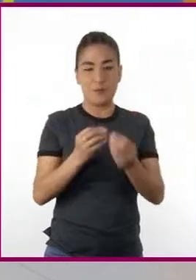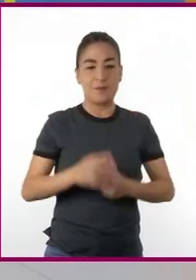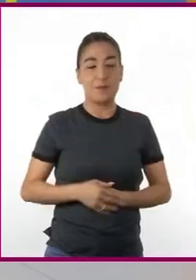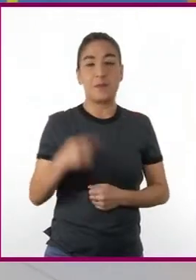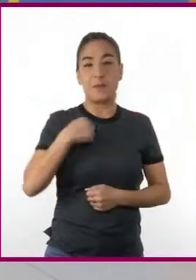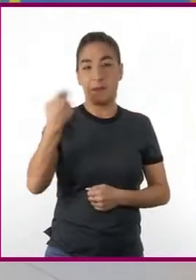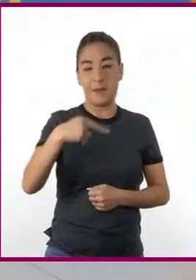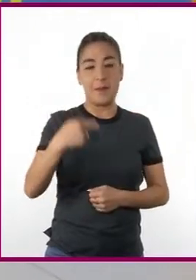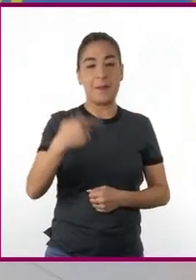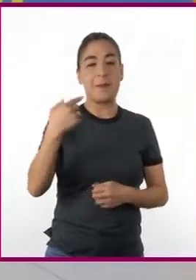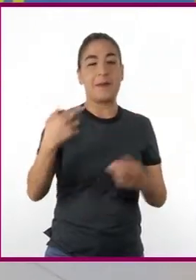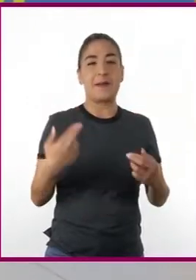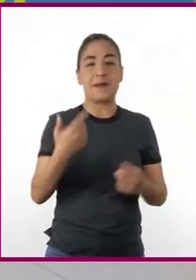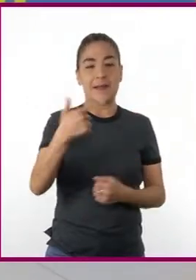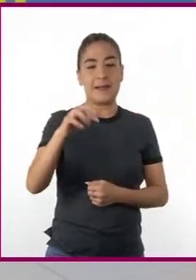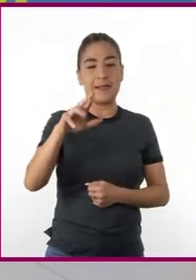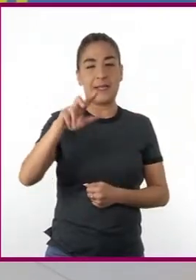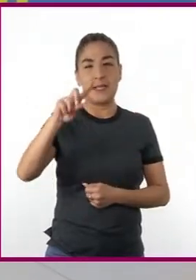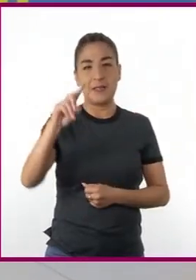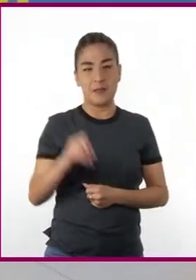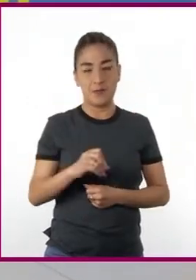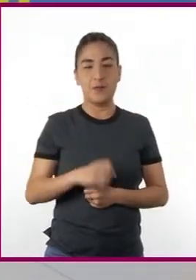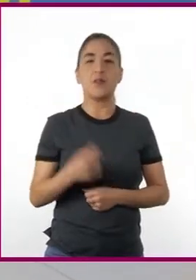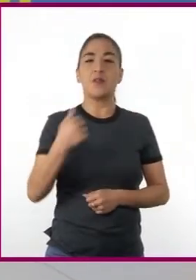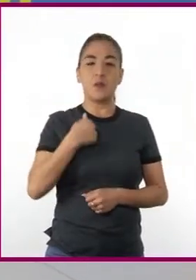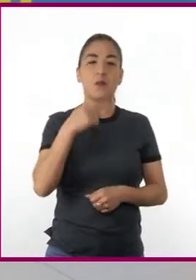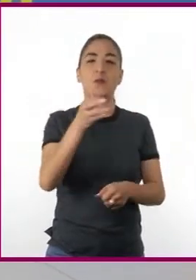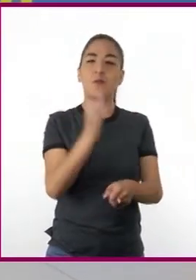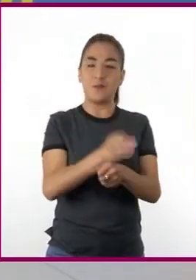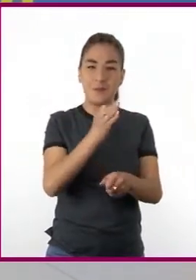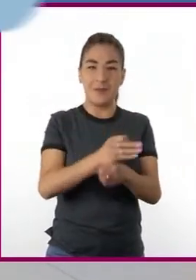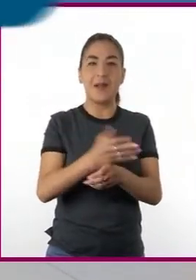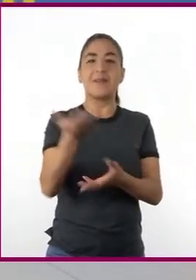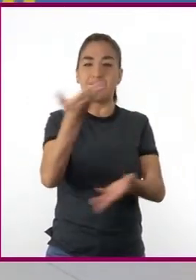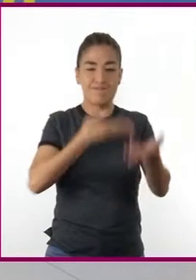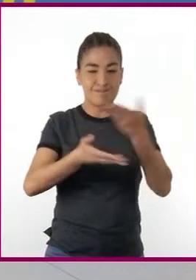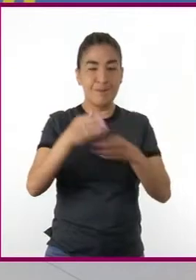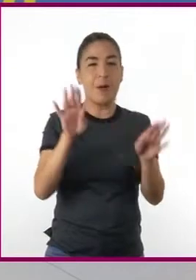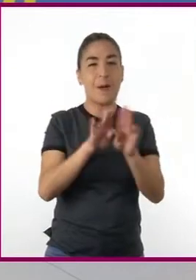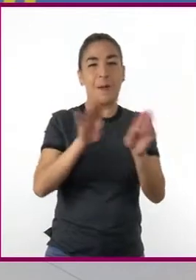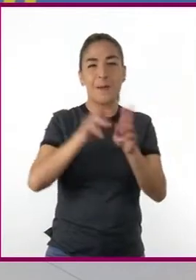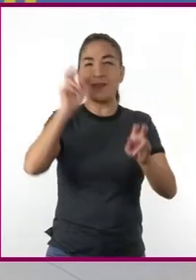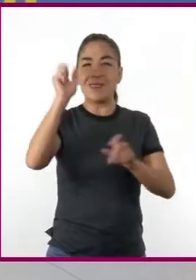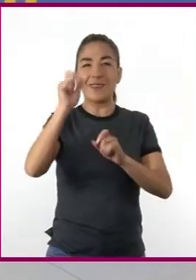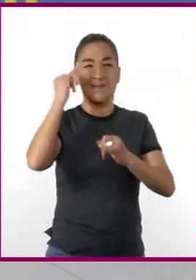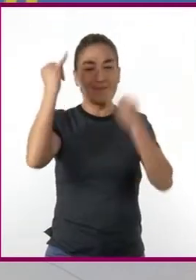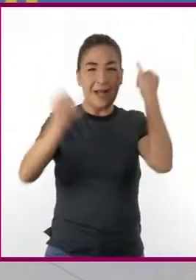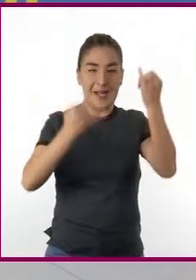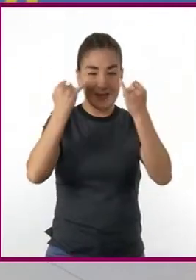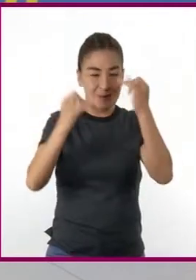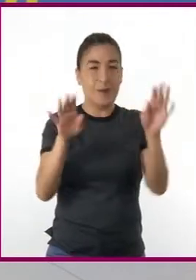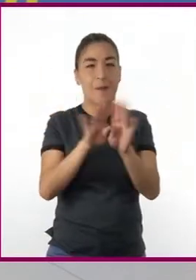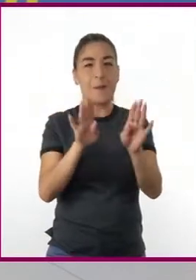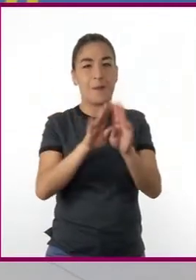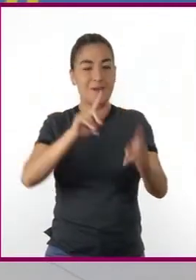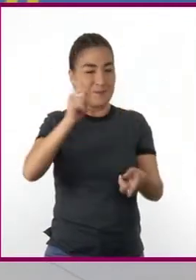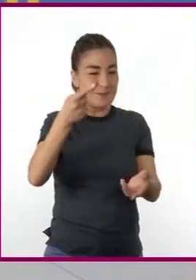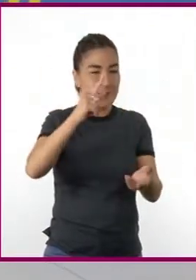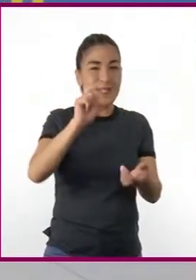Gerardo Pineda y los invito a que, con nuestra imaginación, volemos juntos hacia el universo de las